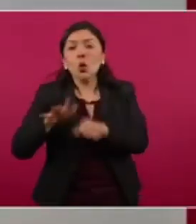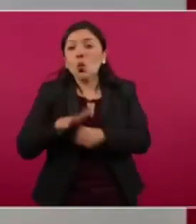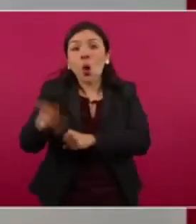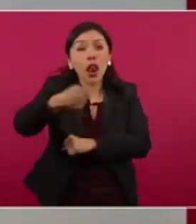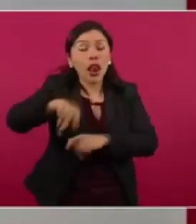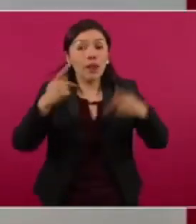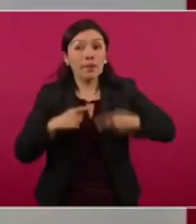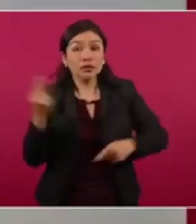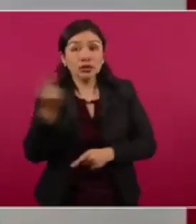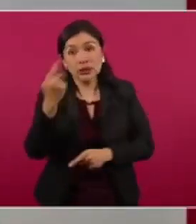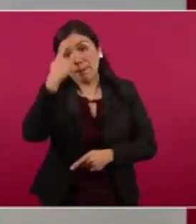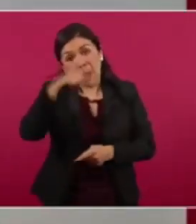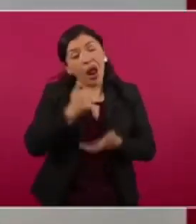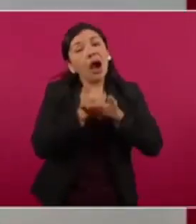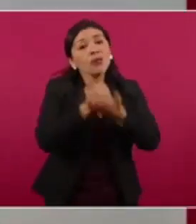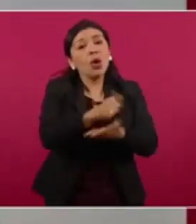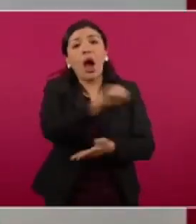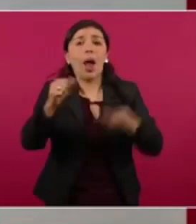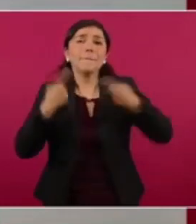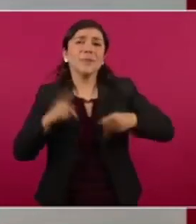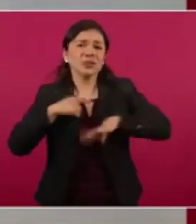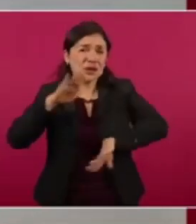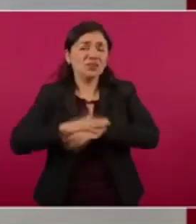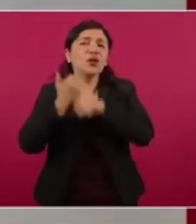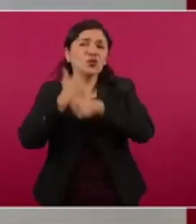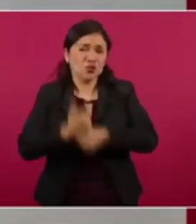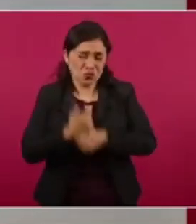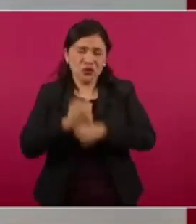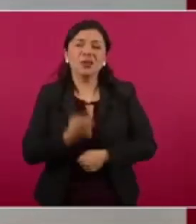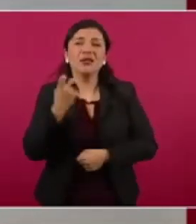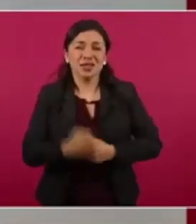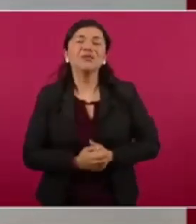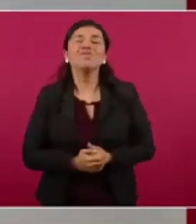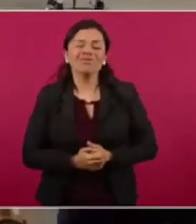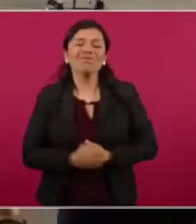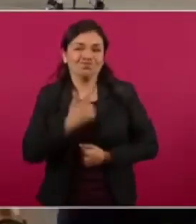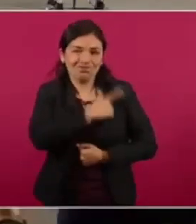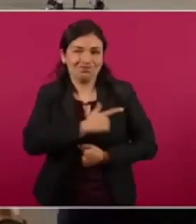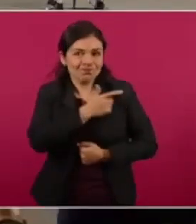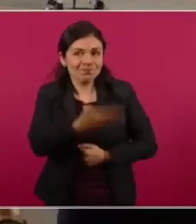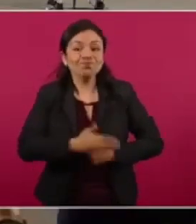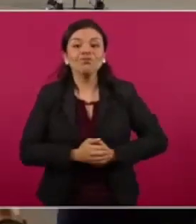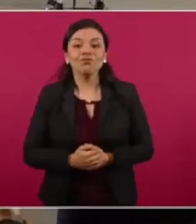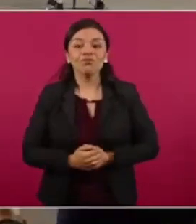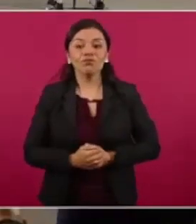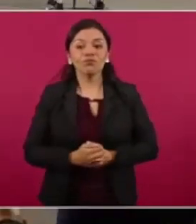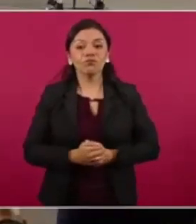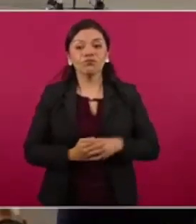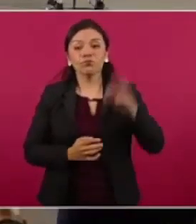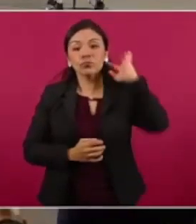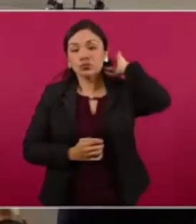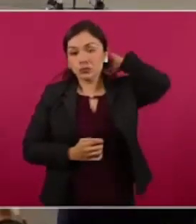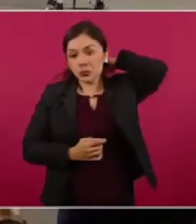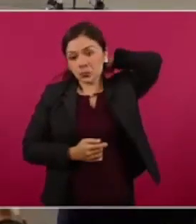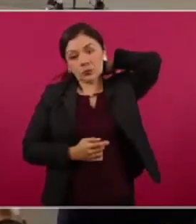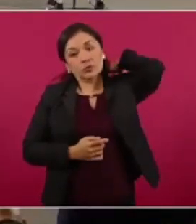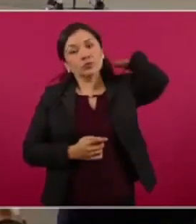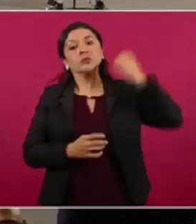la población que resultó afectada, señor presidente. Quedo a sus órdenes. Muy bien.